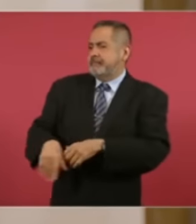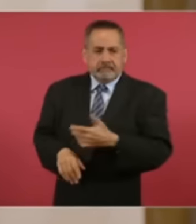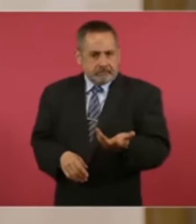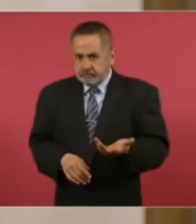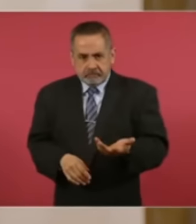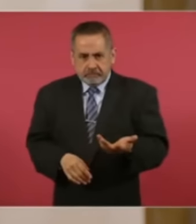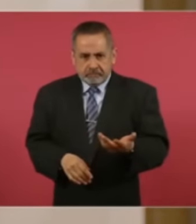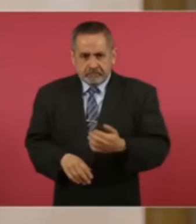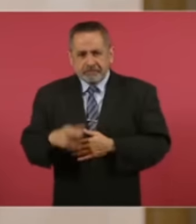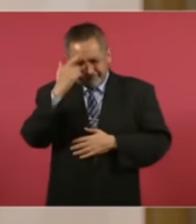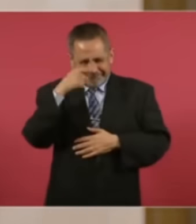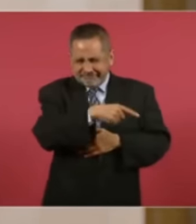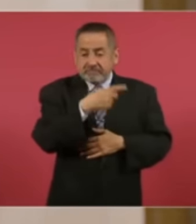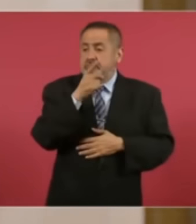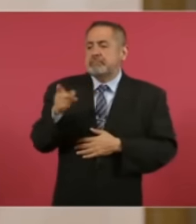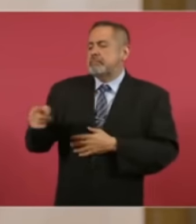Hablaron hasta del fin de la historia.